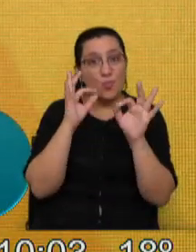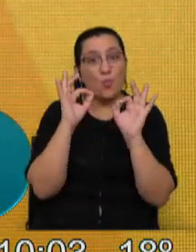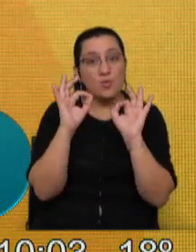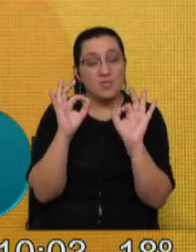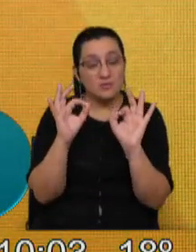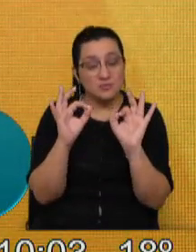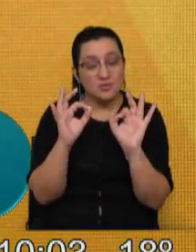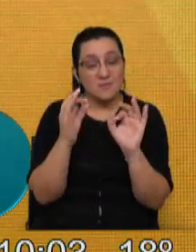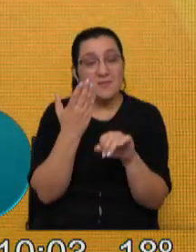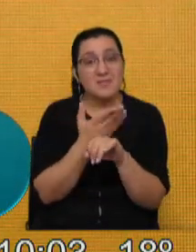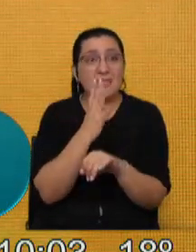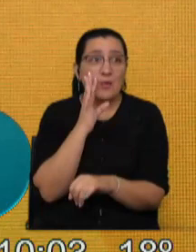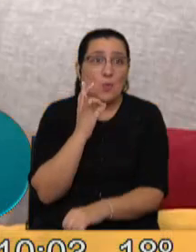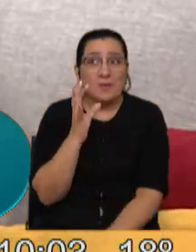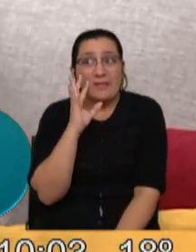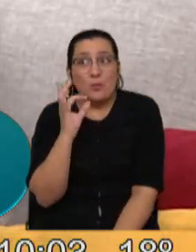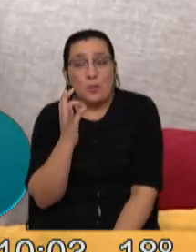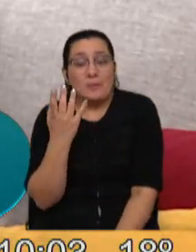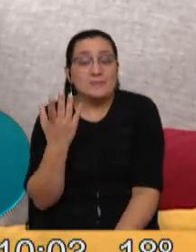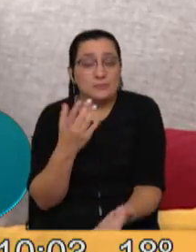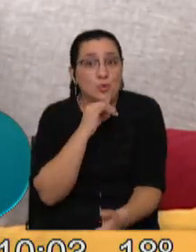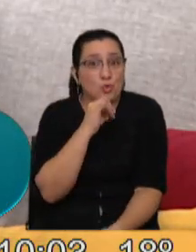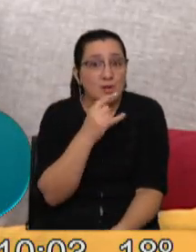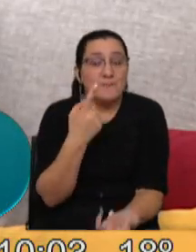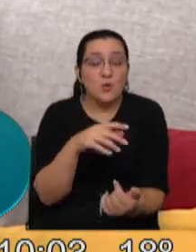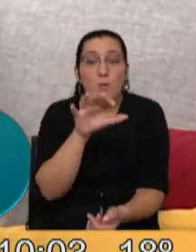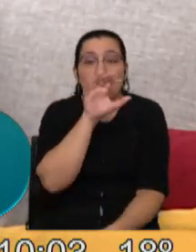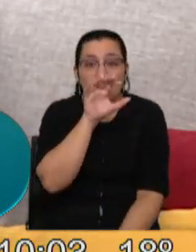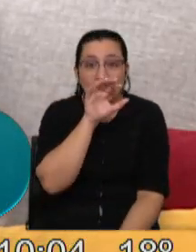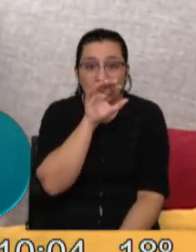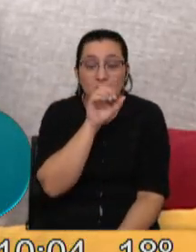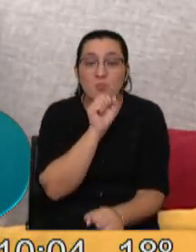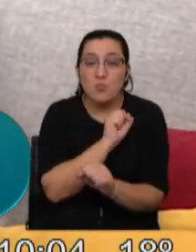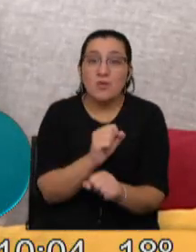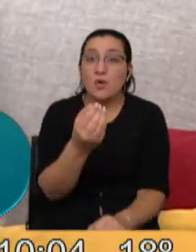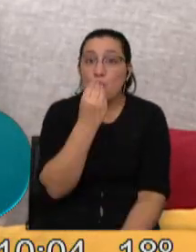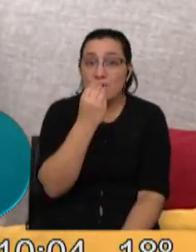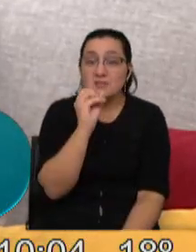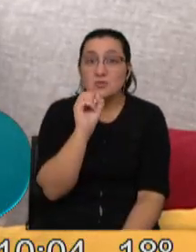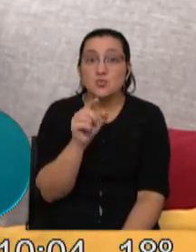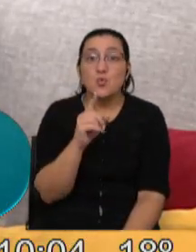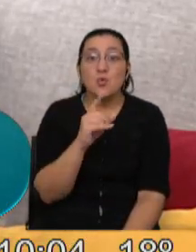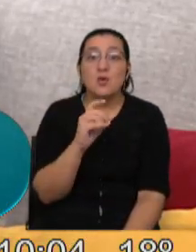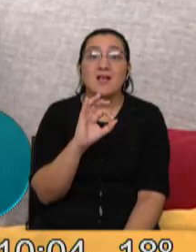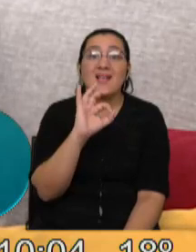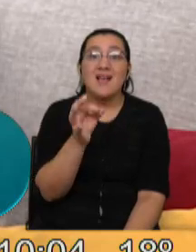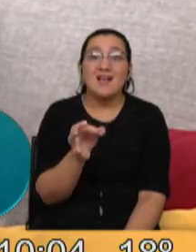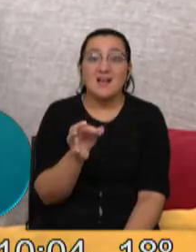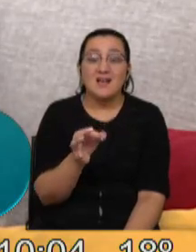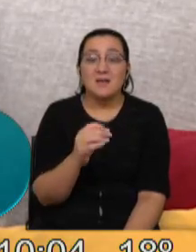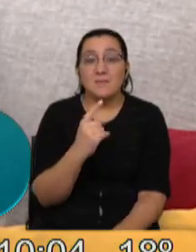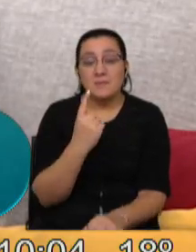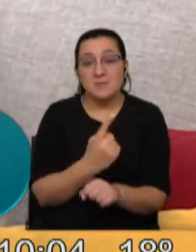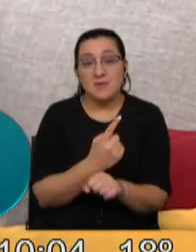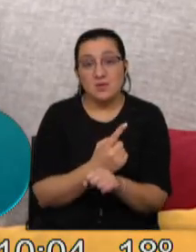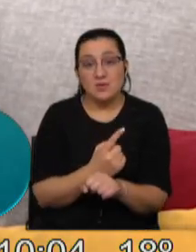muchas disculpas. Sí, claro, porque en realidad, un cachorrito puede comerse su materia fecal siempre y cuando, primero, se